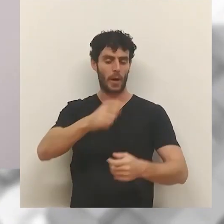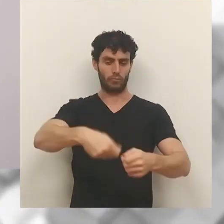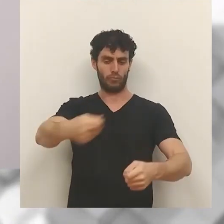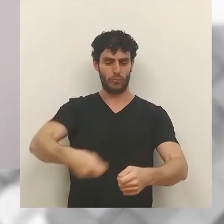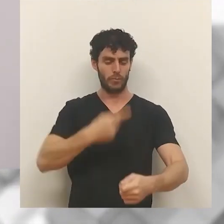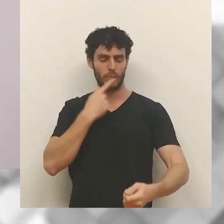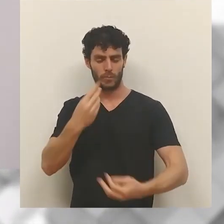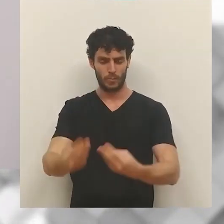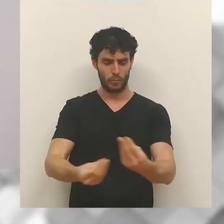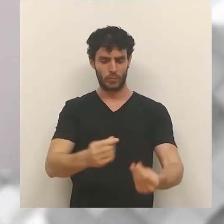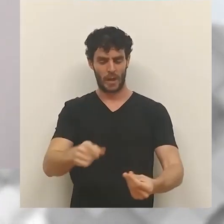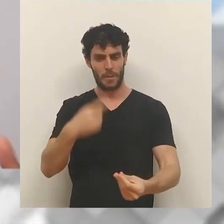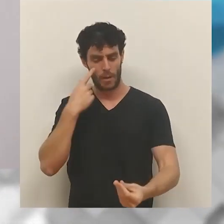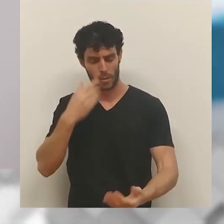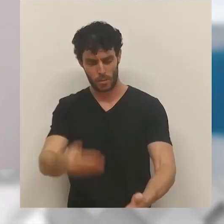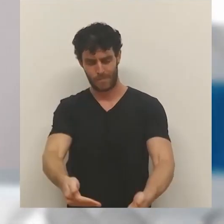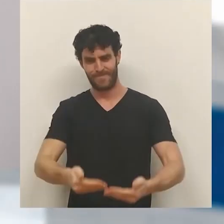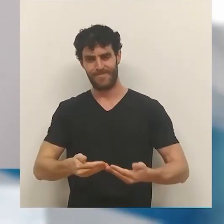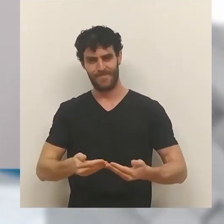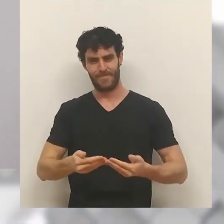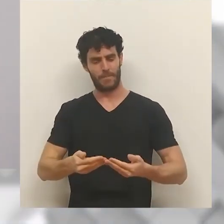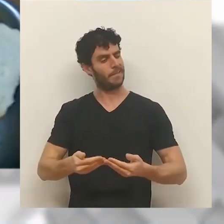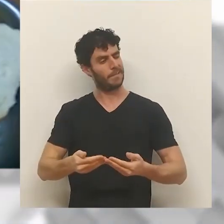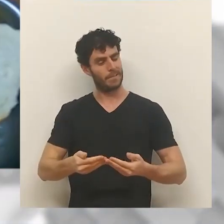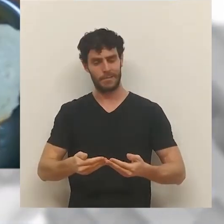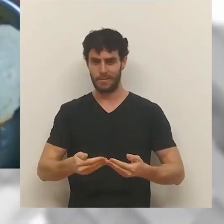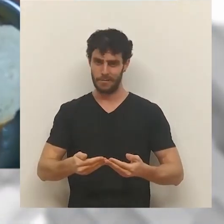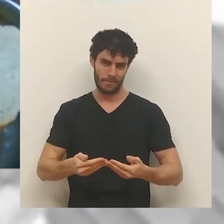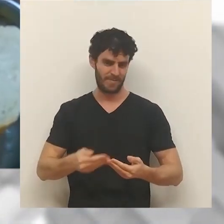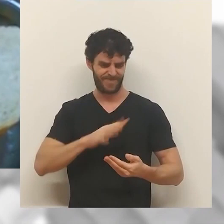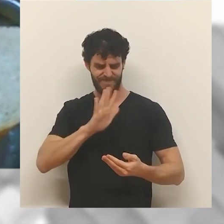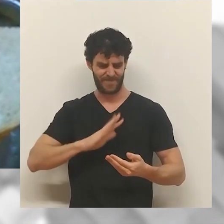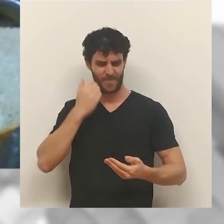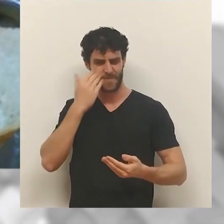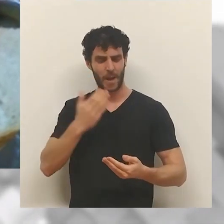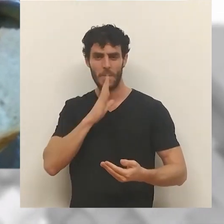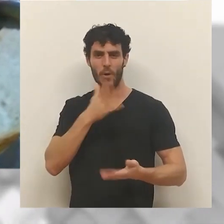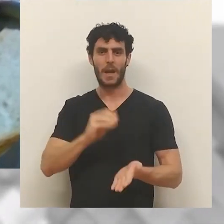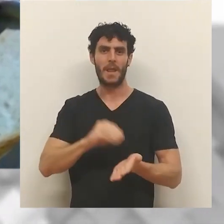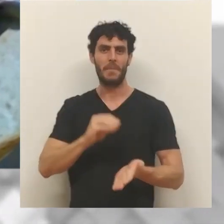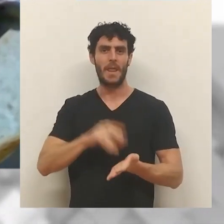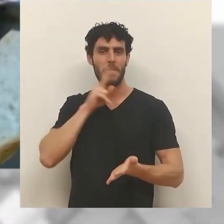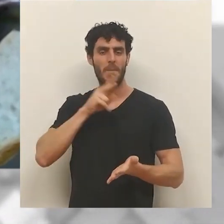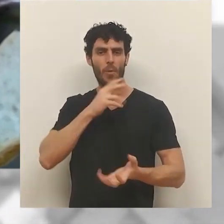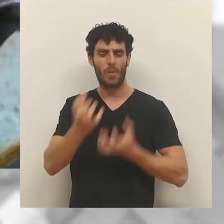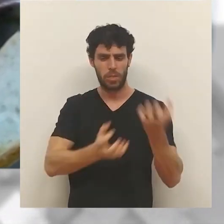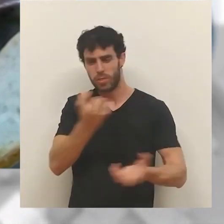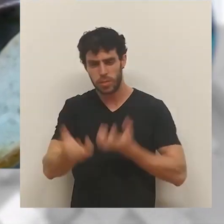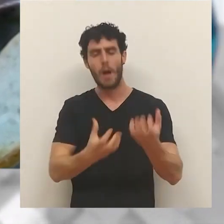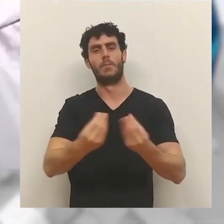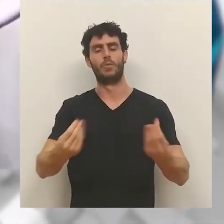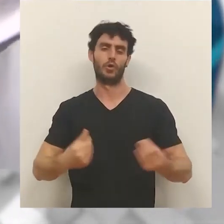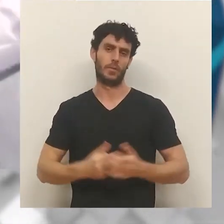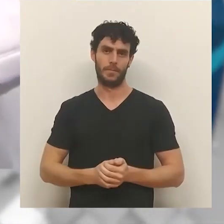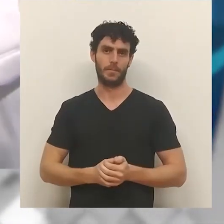nos imaginamos una menestra, por ejemplo, muy apetitosa y demás, luego no tiene nada que ver con lo que vemos en una foto real del comedor. Y es que muchas veces se cuece